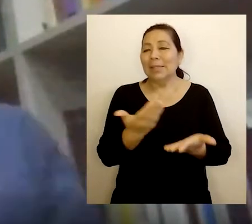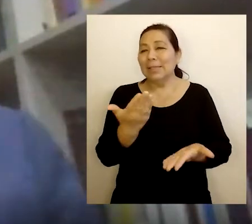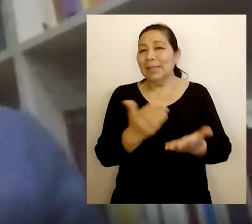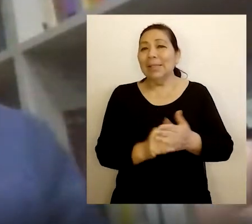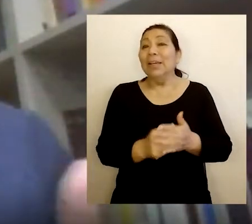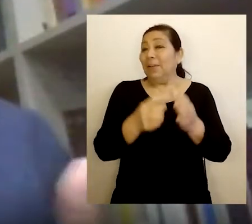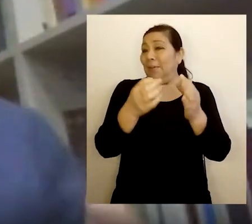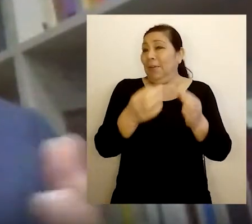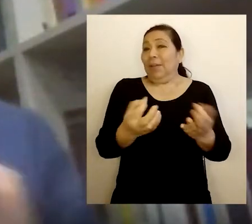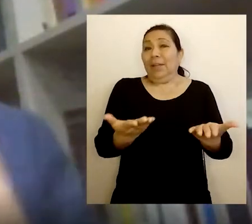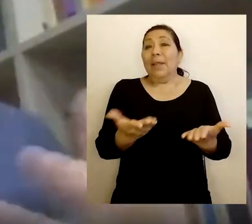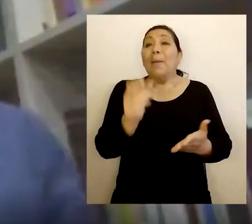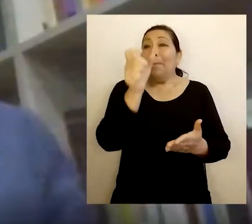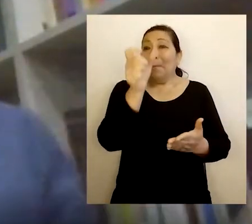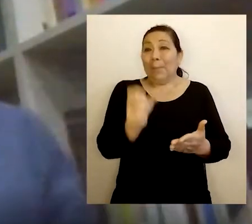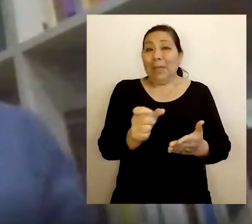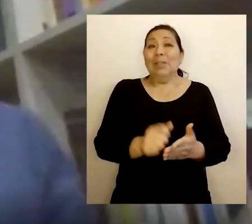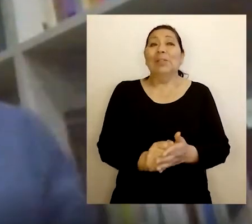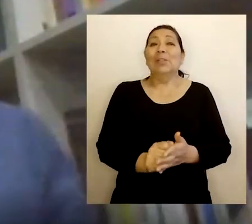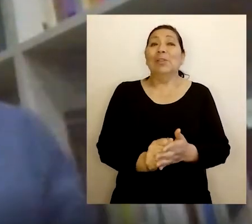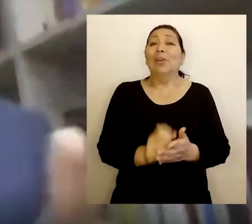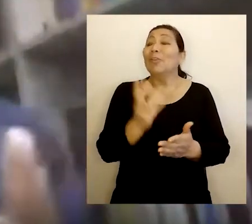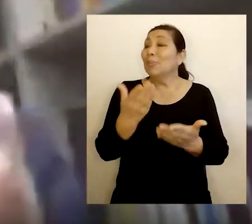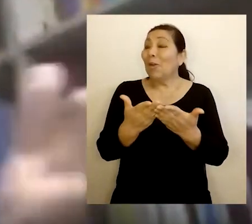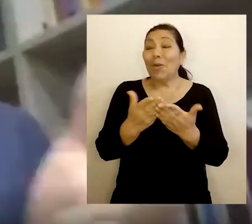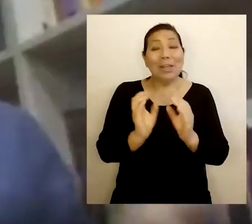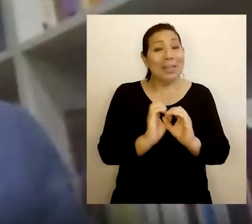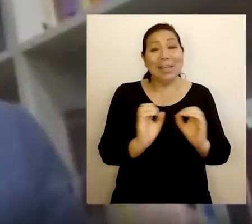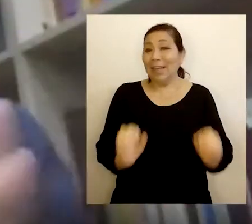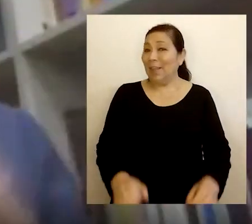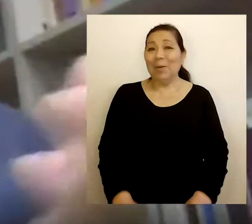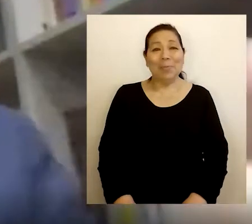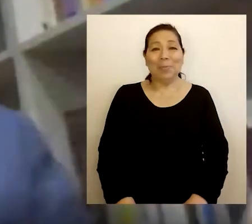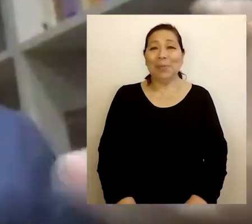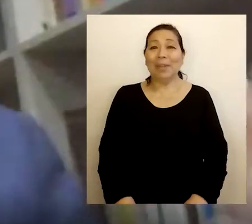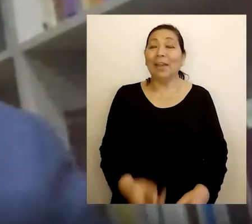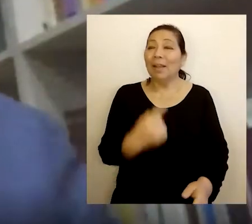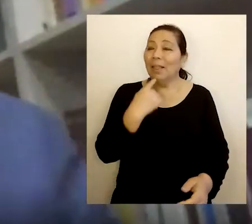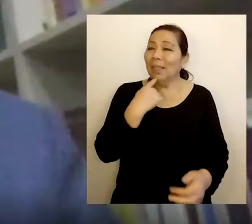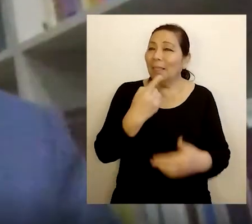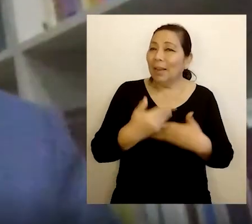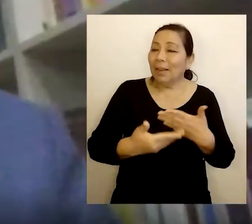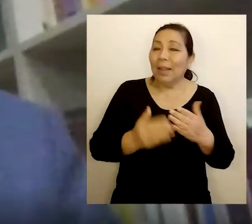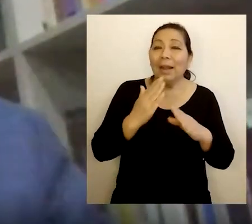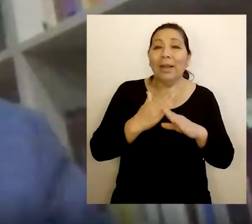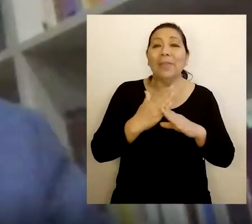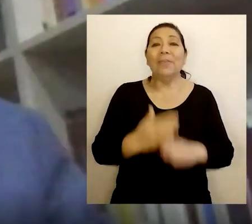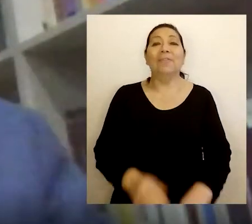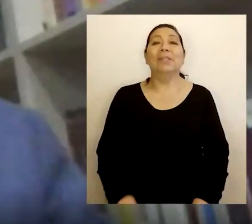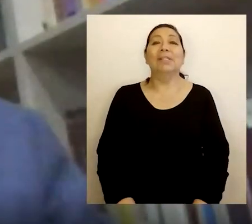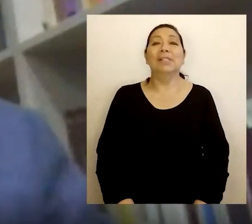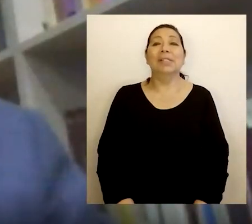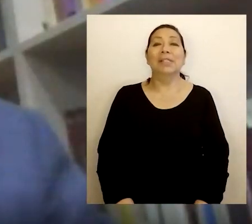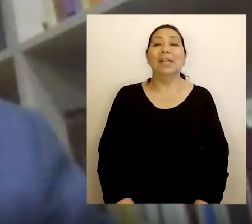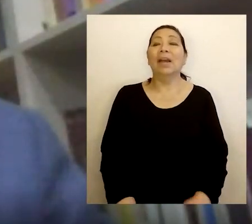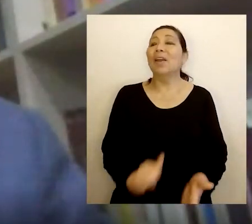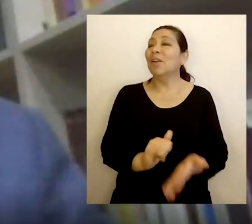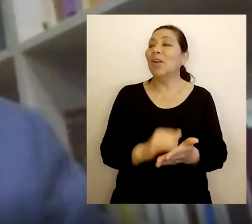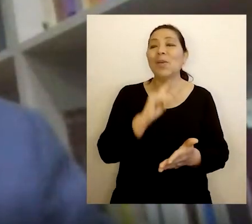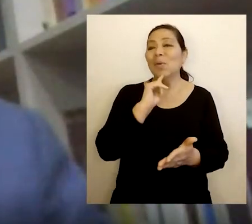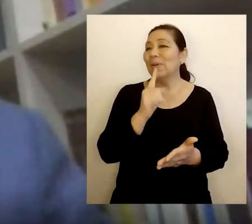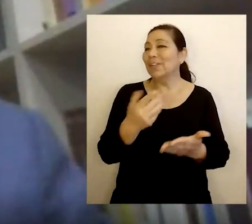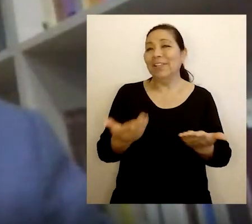en realidad esta persona está o no está colegiada. Y acá también trato ayuda un poco a la defensa. Señala pues de que